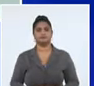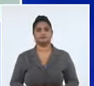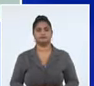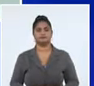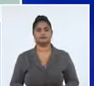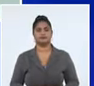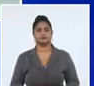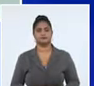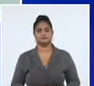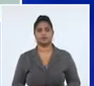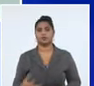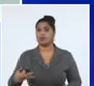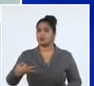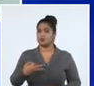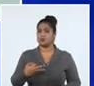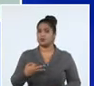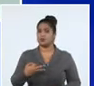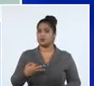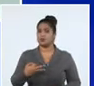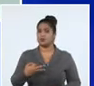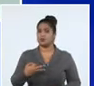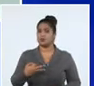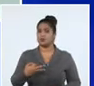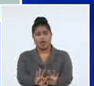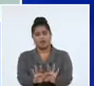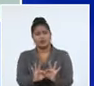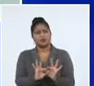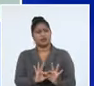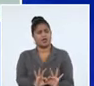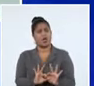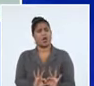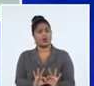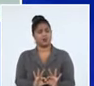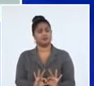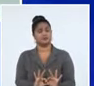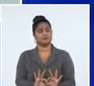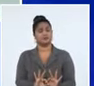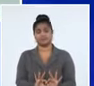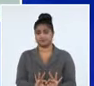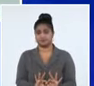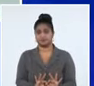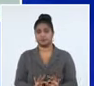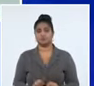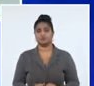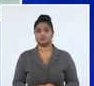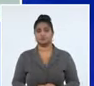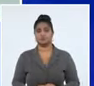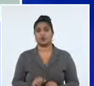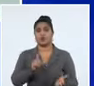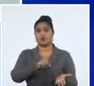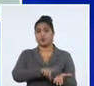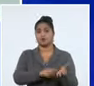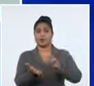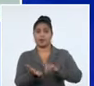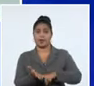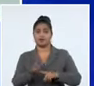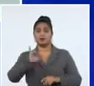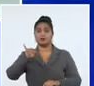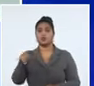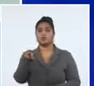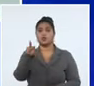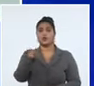y los municipios que mayor afectación, mayores incidencias, Puerto Padre, Jesús Menéndez,